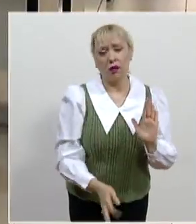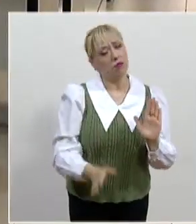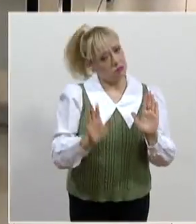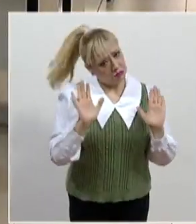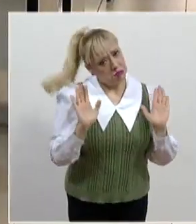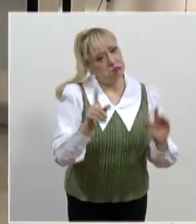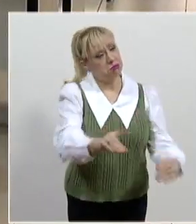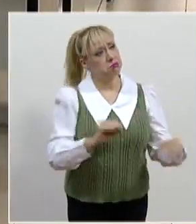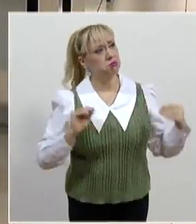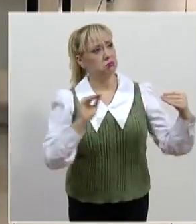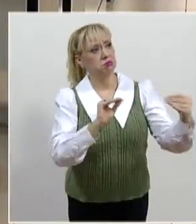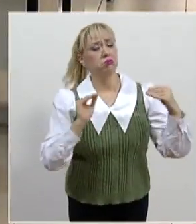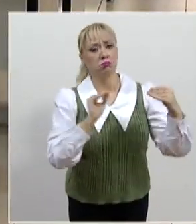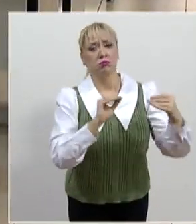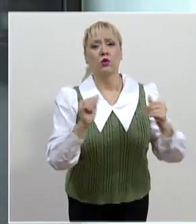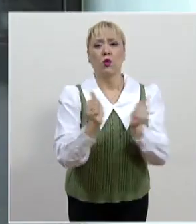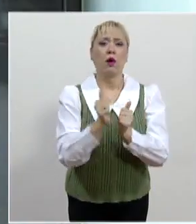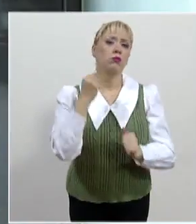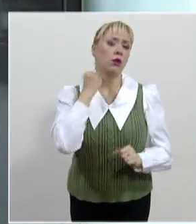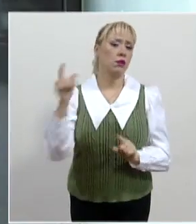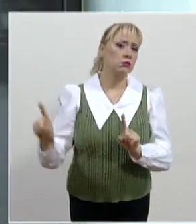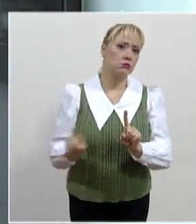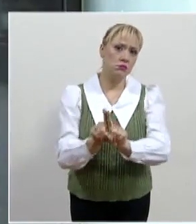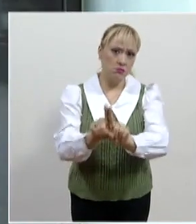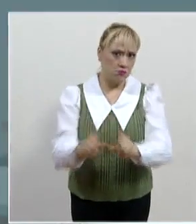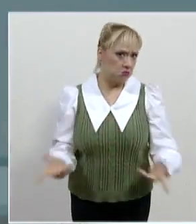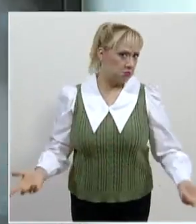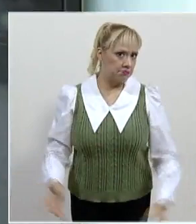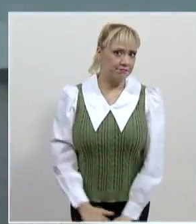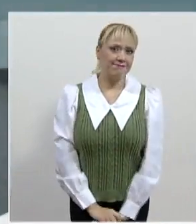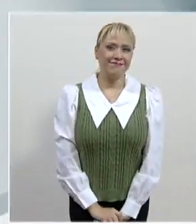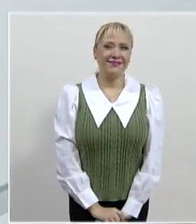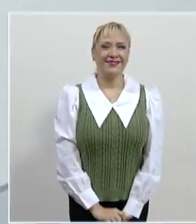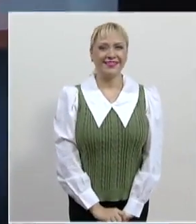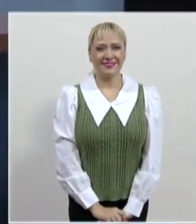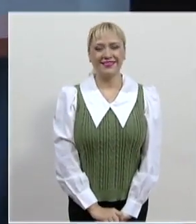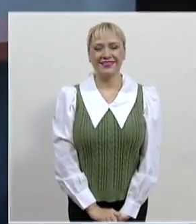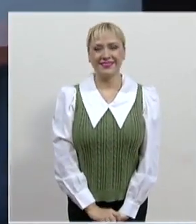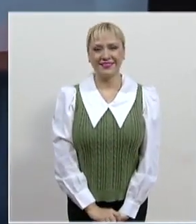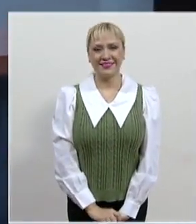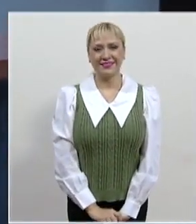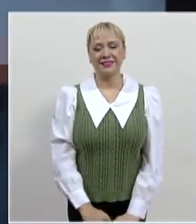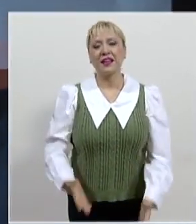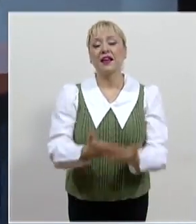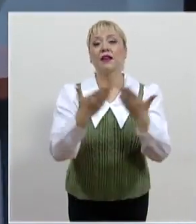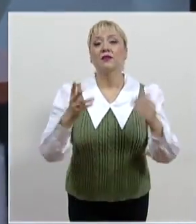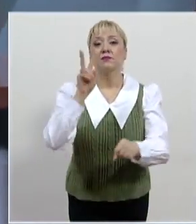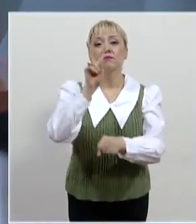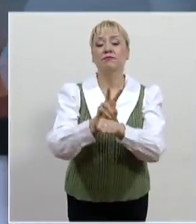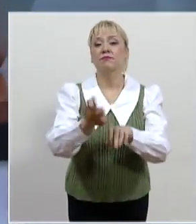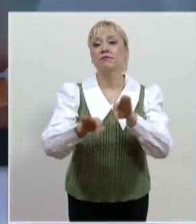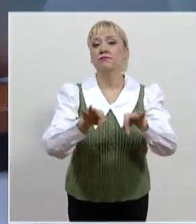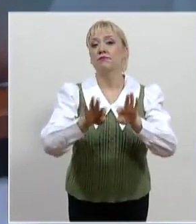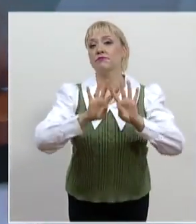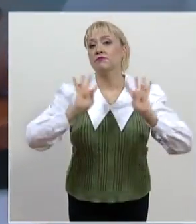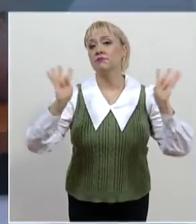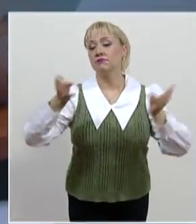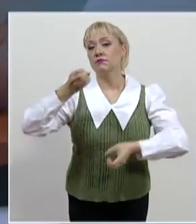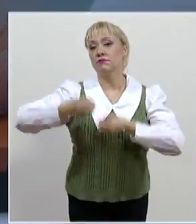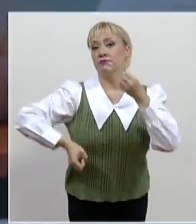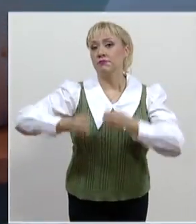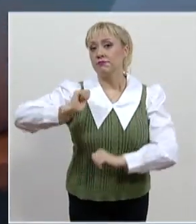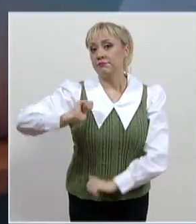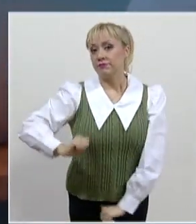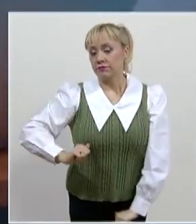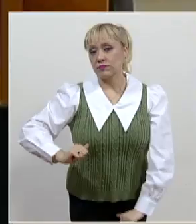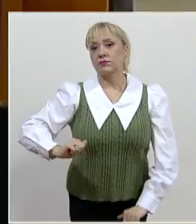cuestionarla también jurídicamente. El Consejo de la Judicatura Federal, es precisamente